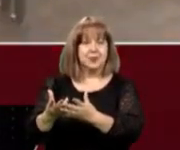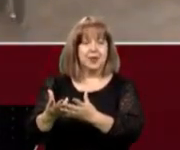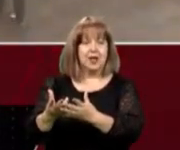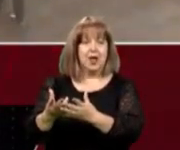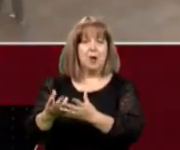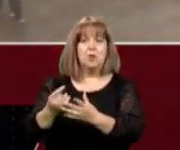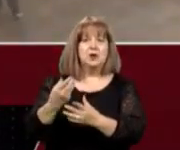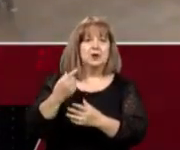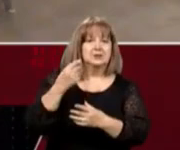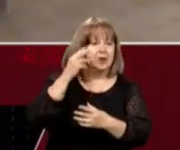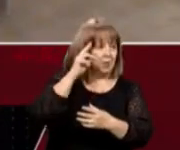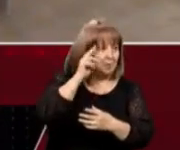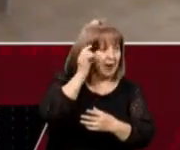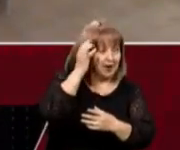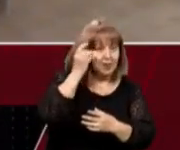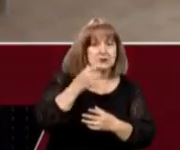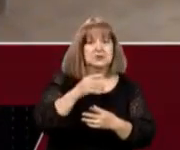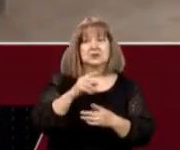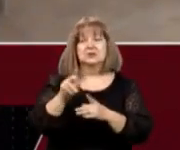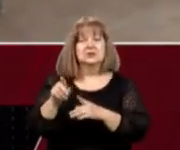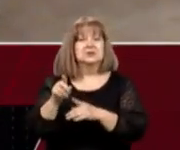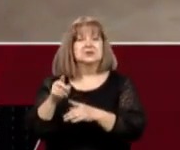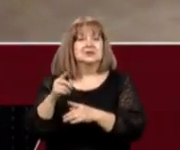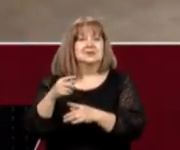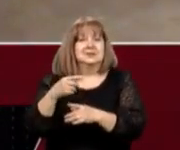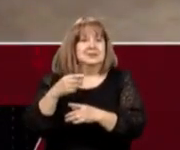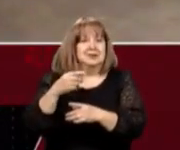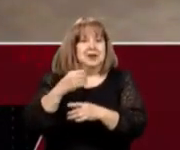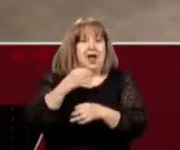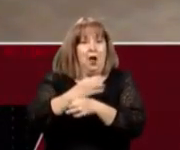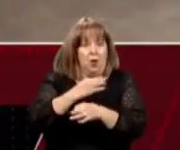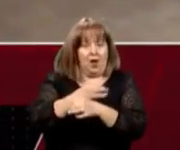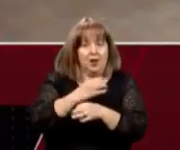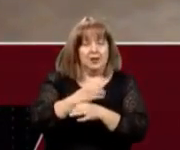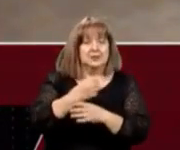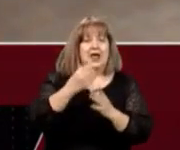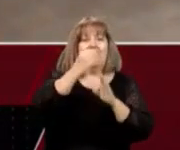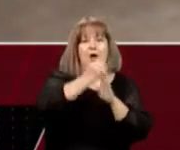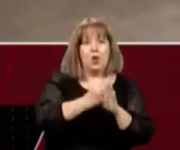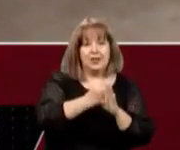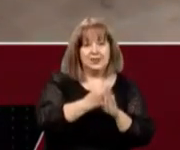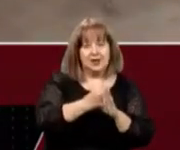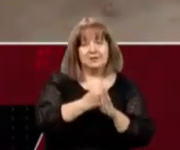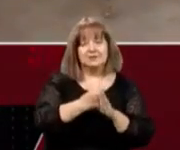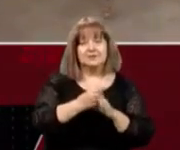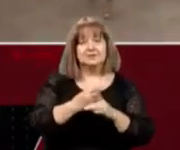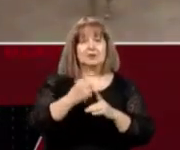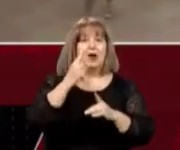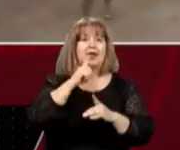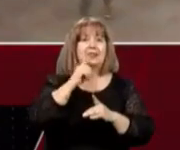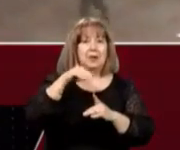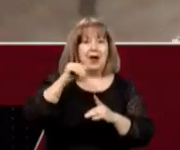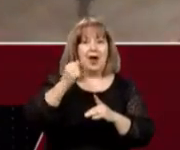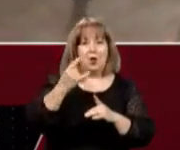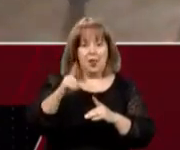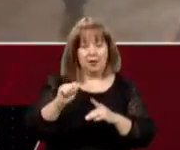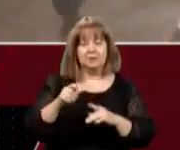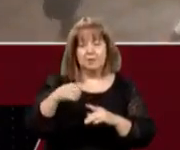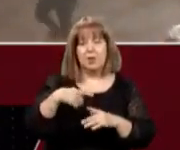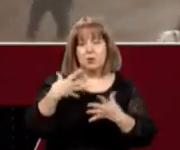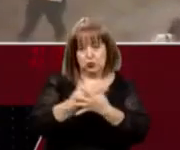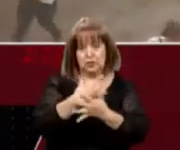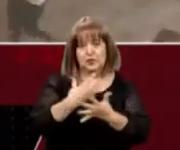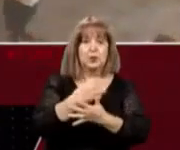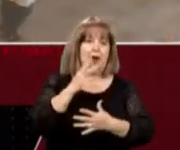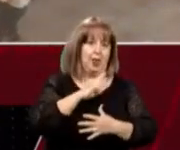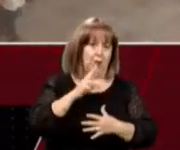un día de trabajo. Hoy somos las mujeres trabajadoras las que nos están precarizando todo el tiempo. Muchísimas gracias. Hasta luego, gracias. Bueno, me